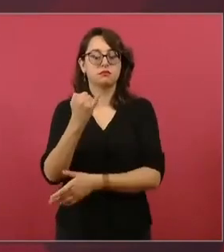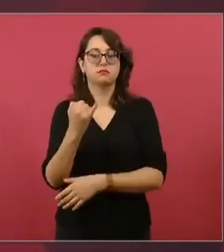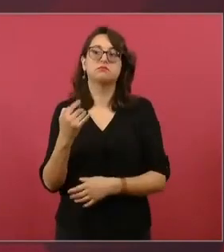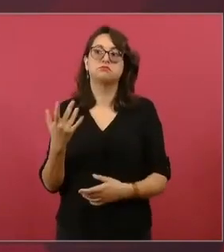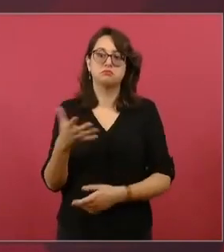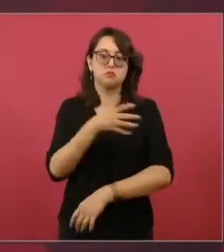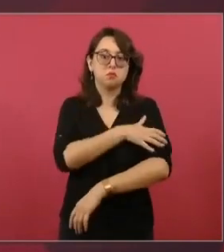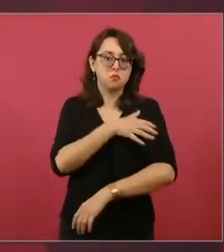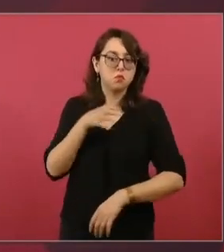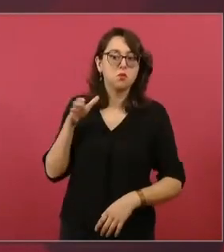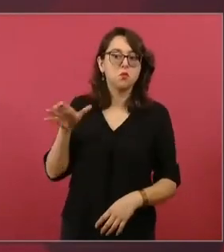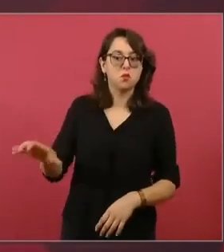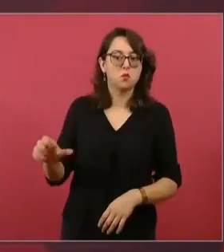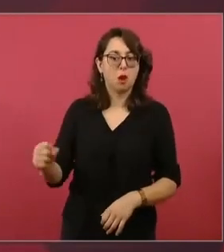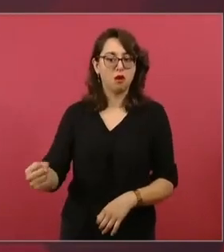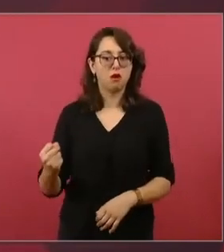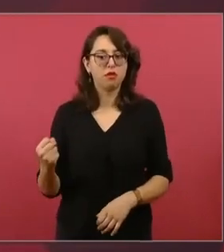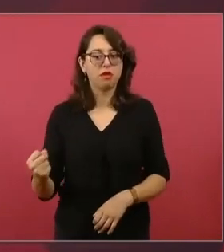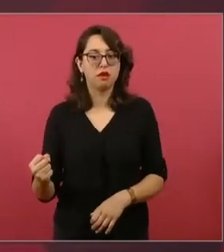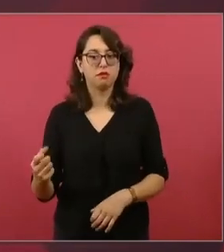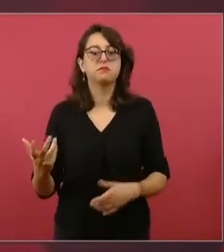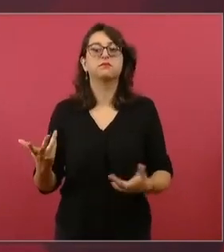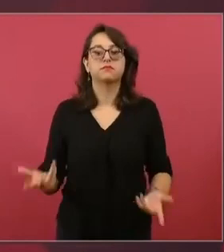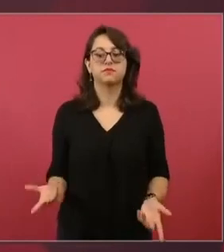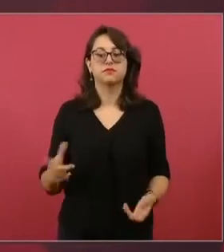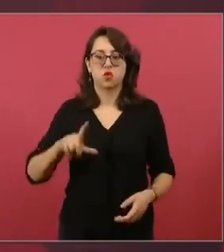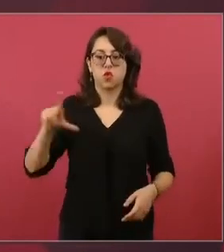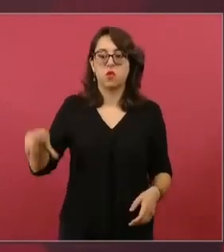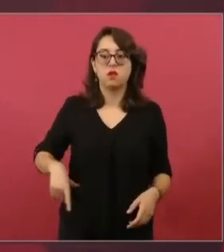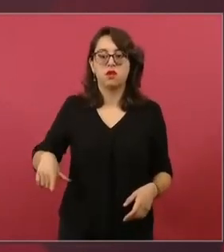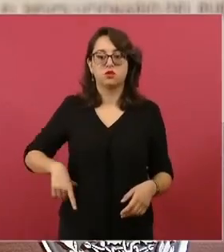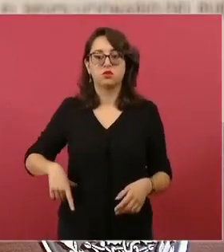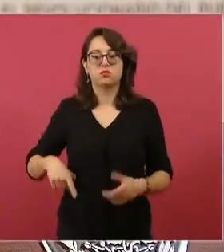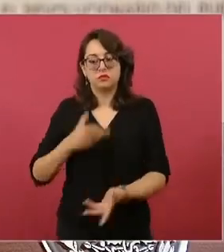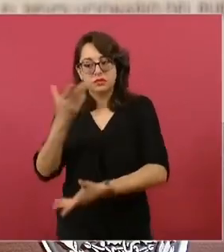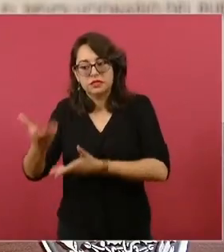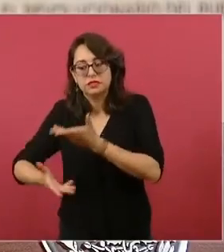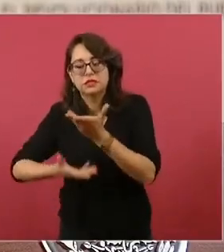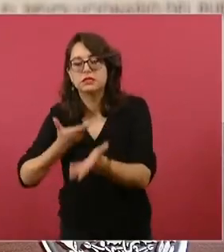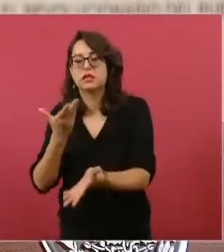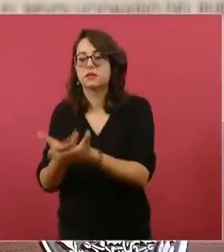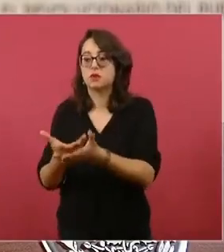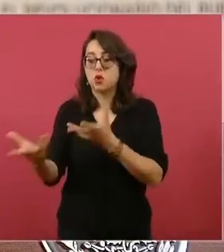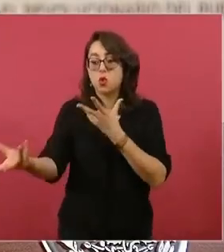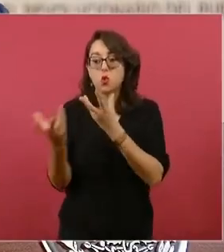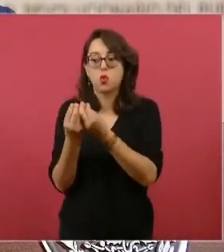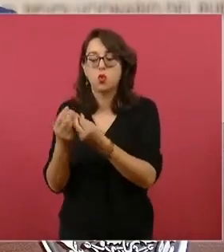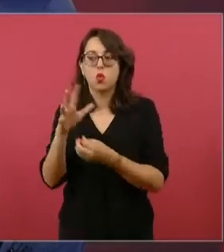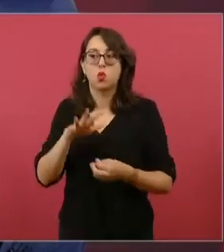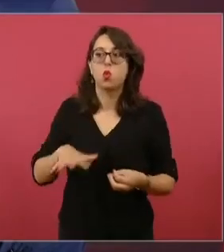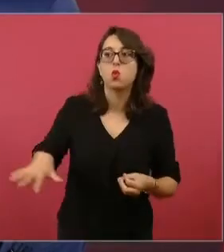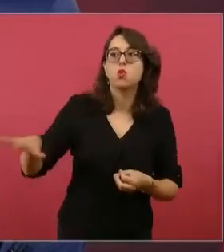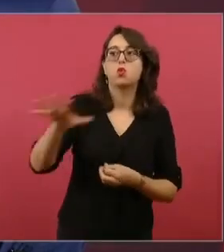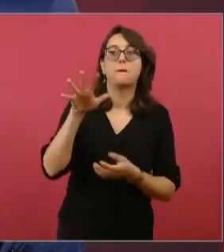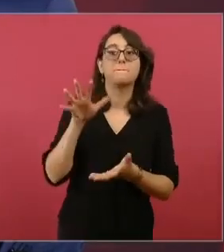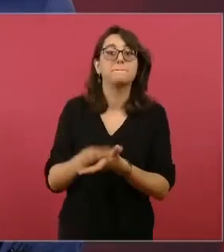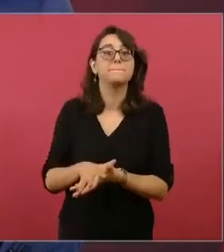empoderado, se tiene un gobierno del pueblo, para el pueblo, con el pueblo,